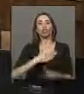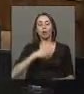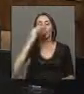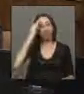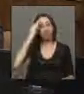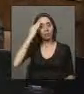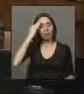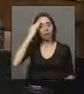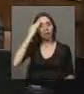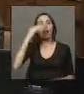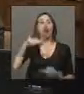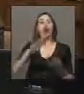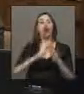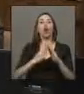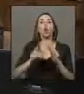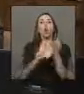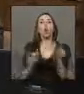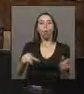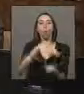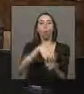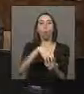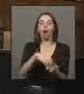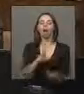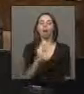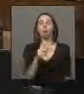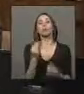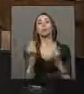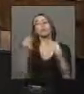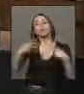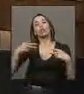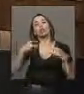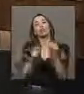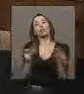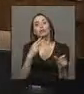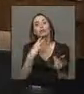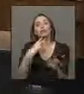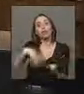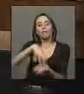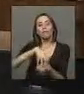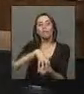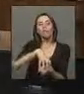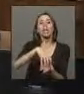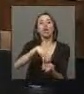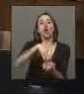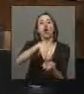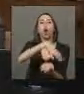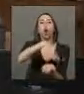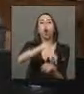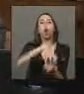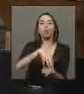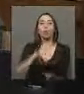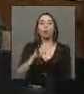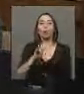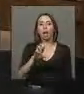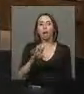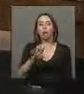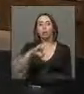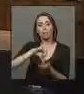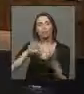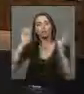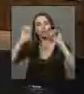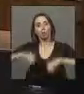Comuna de Wim. Todas muy buenas noticias para los habitantes de la provincia del Maipo y del país que nos llevan a aprobar esta partida